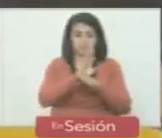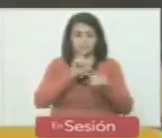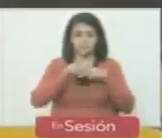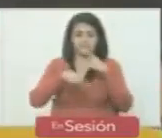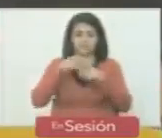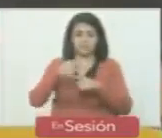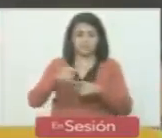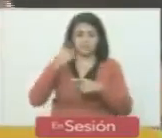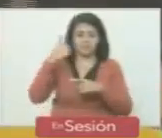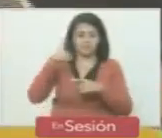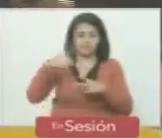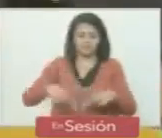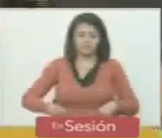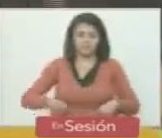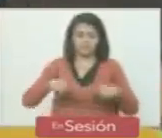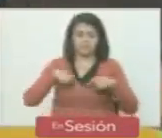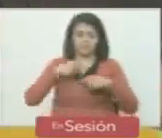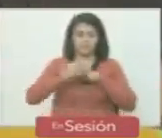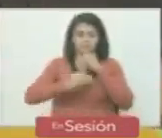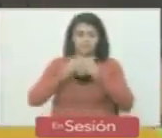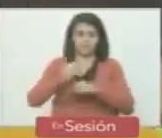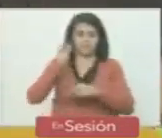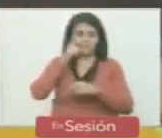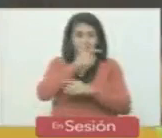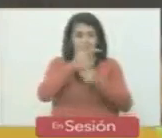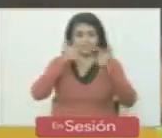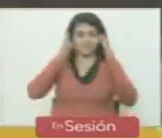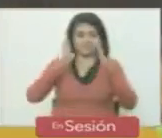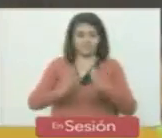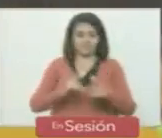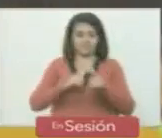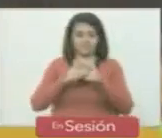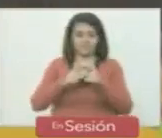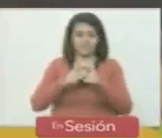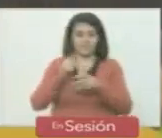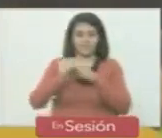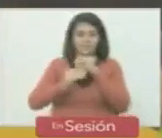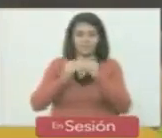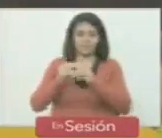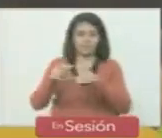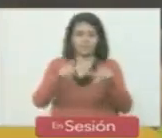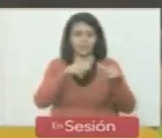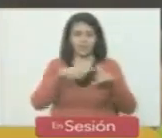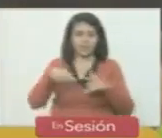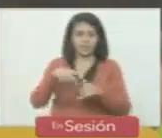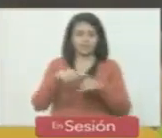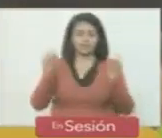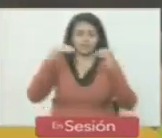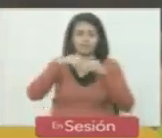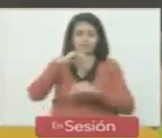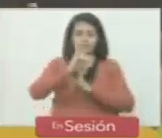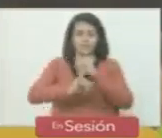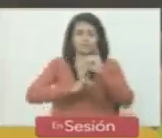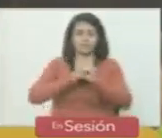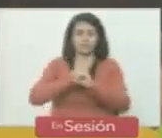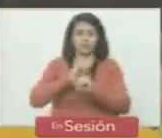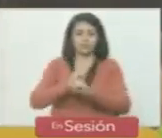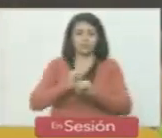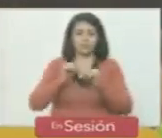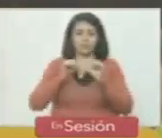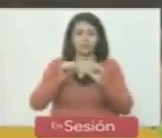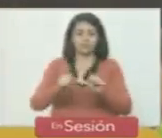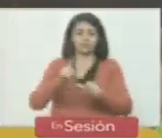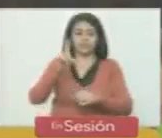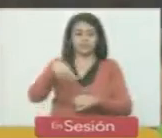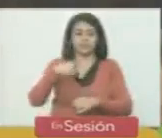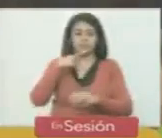a los derechos humanos y a las libertades de los pueblos indígenas. Pero no solamente esos convenios internacionales, tenemos también